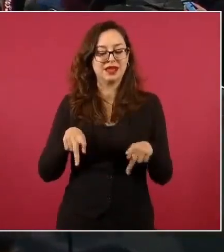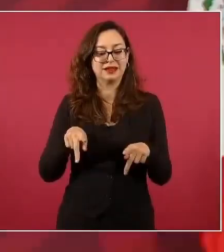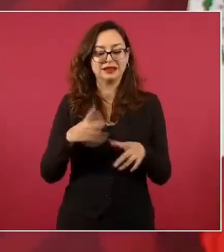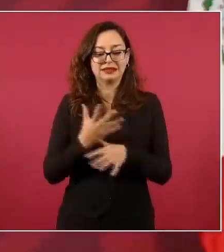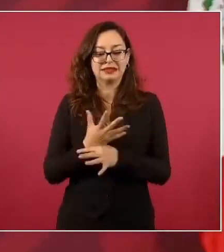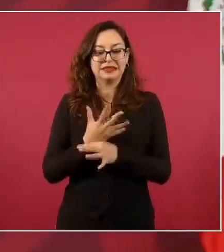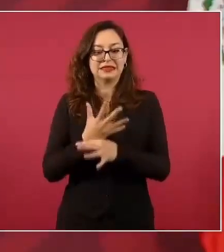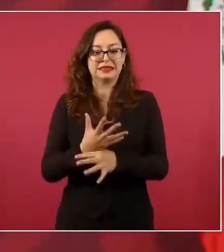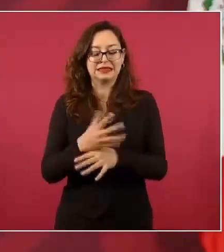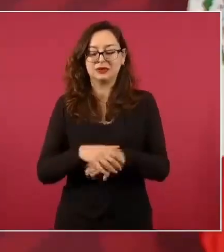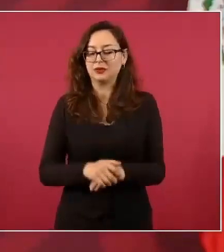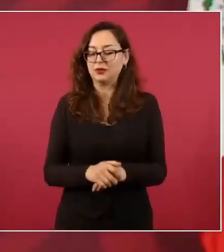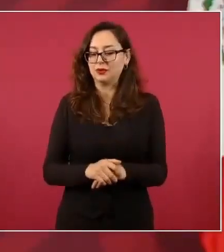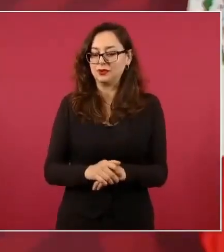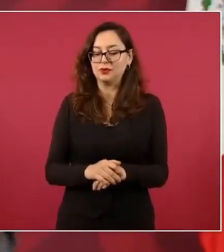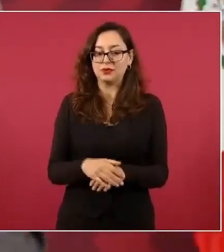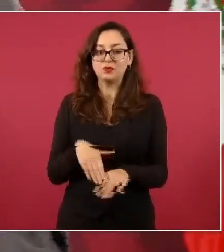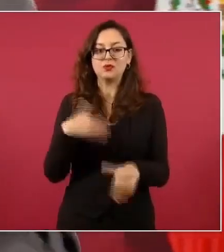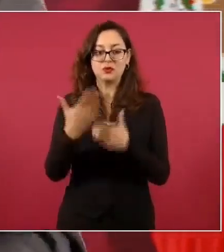que la próxima marcha